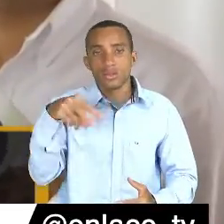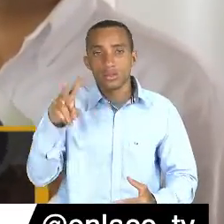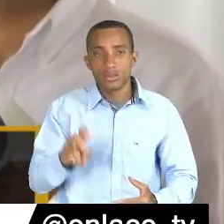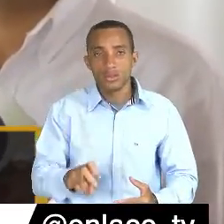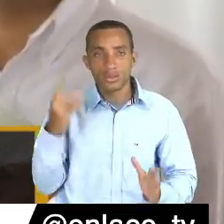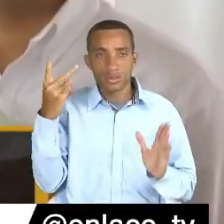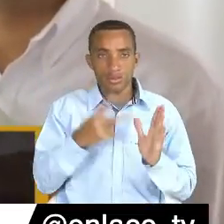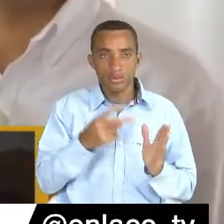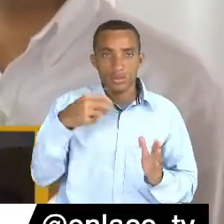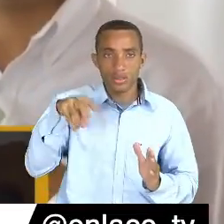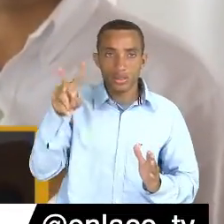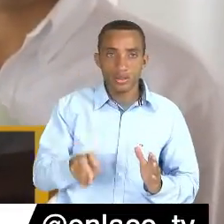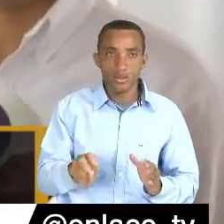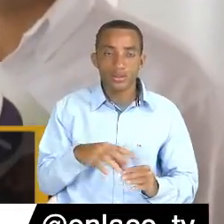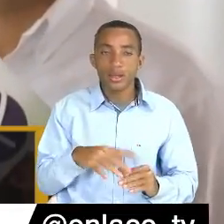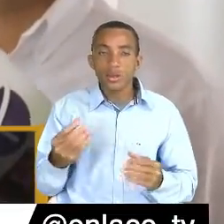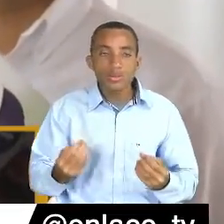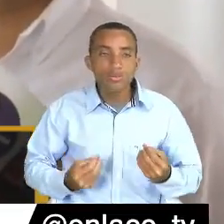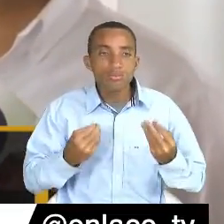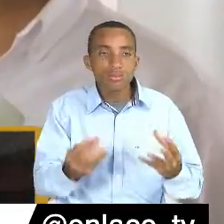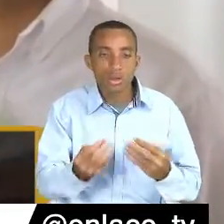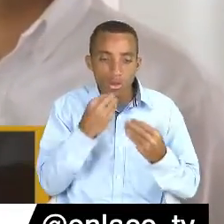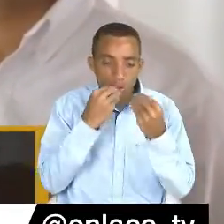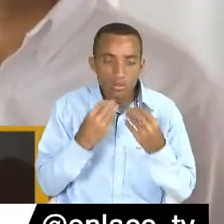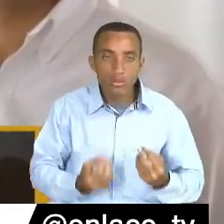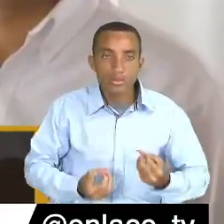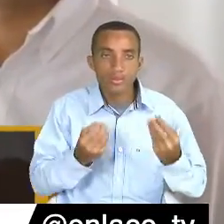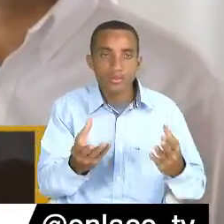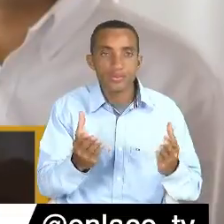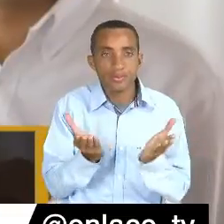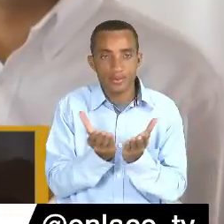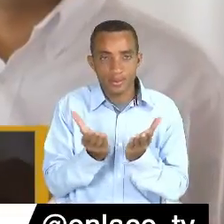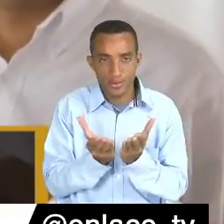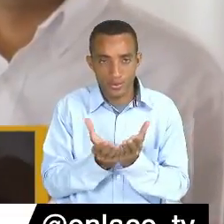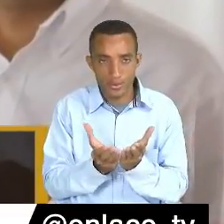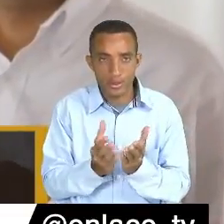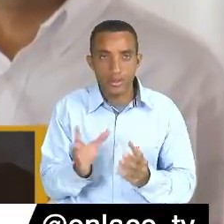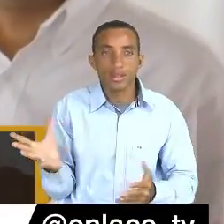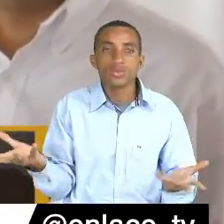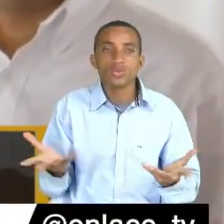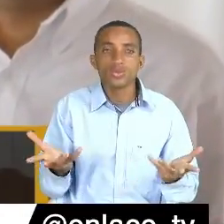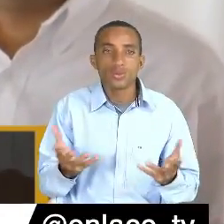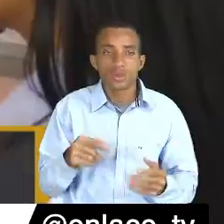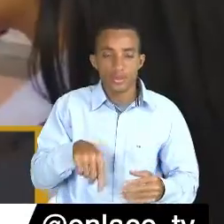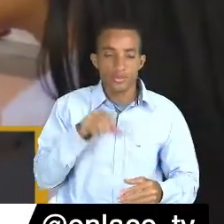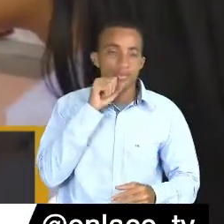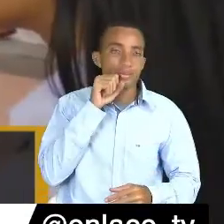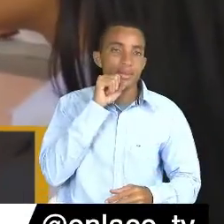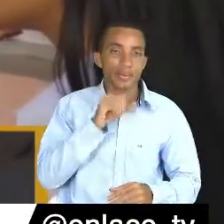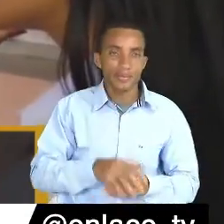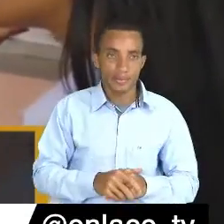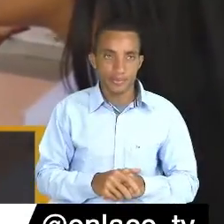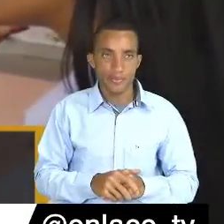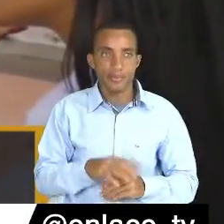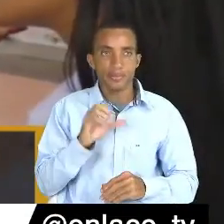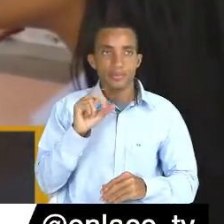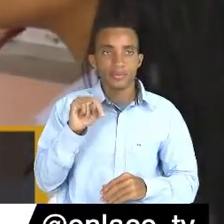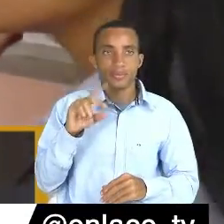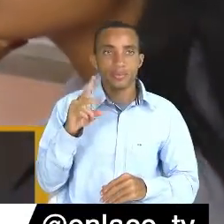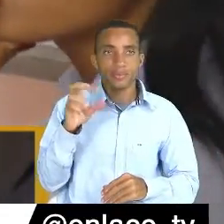de alimentación escolar a estudiantes del sector educativo oficial del municipio de Barranca Bermeja. Andrés Javier